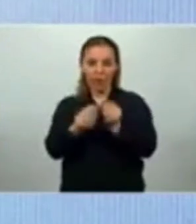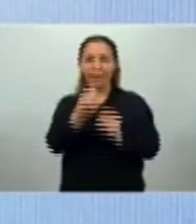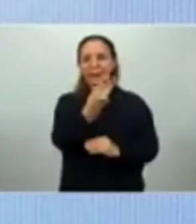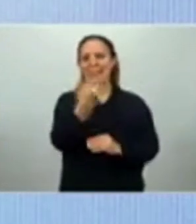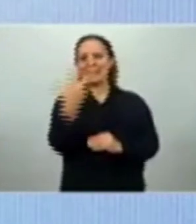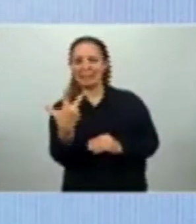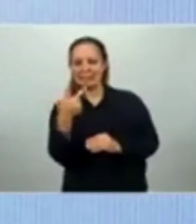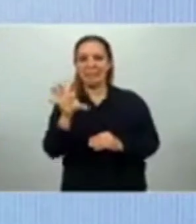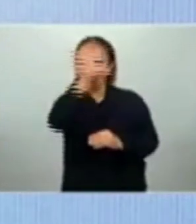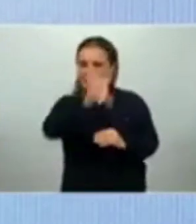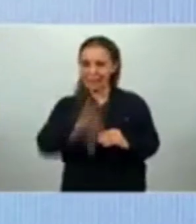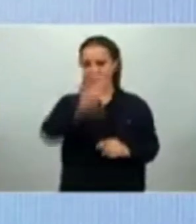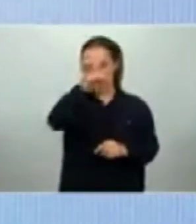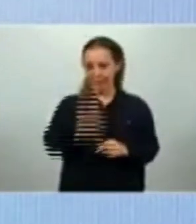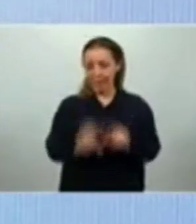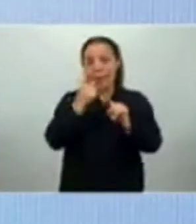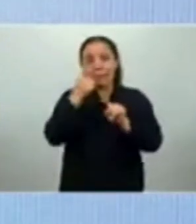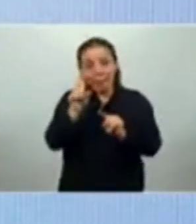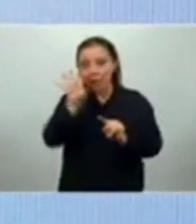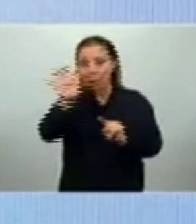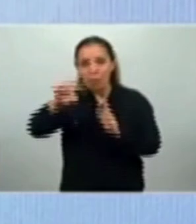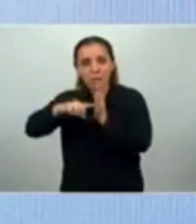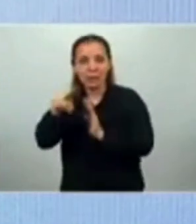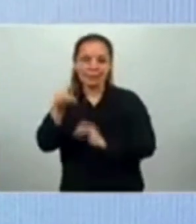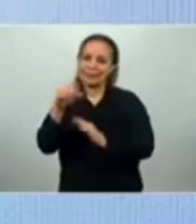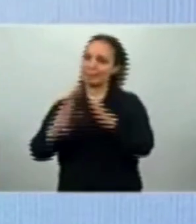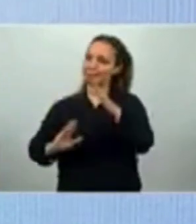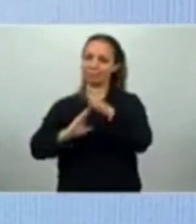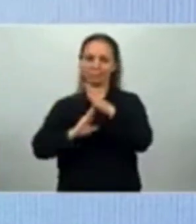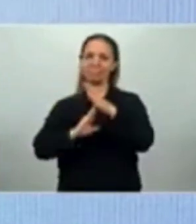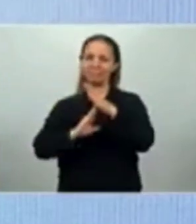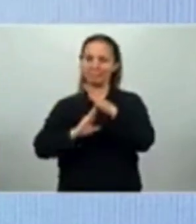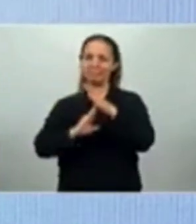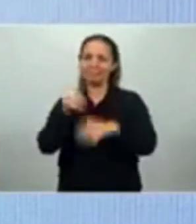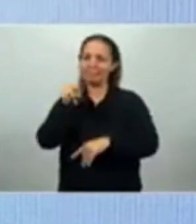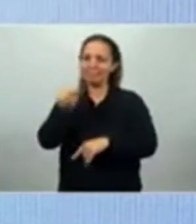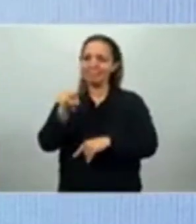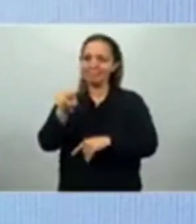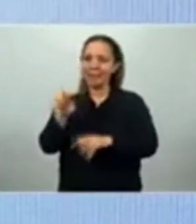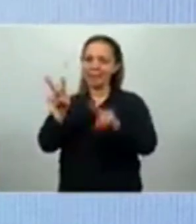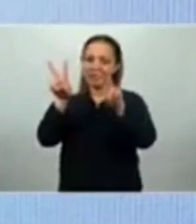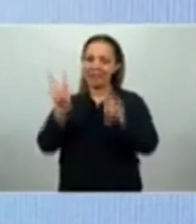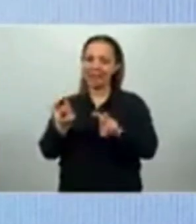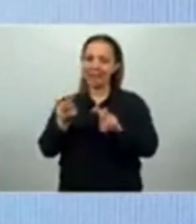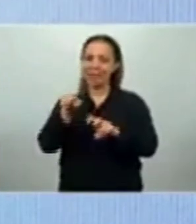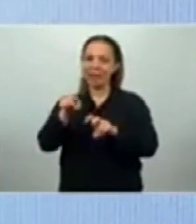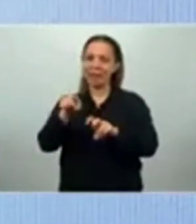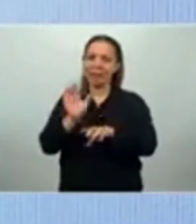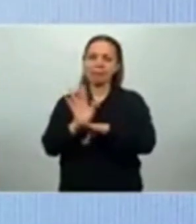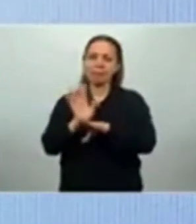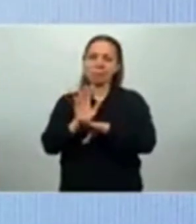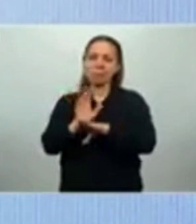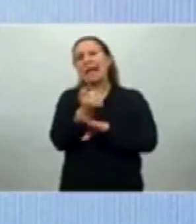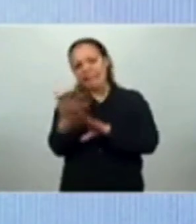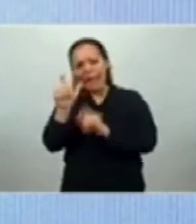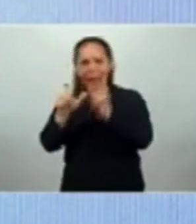la importancia relativa de la provincia de Buenos Aires, el peso de la provincia de Buenos Aires en materia demográfica,